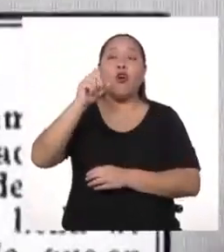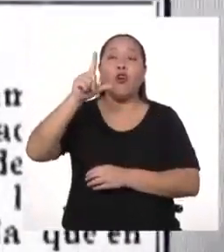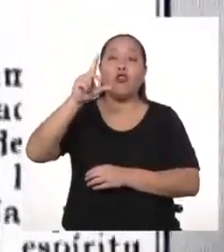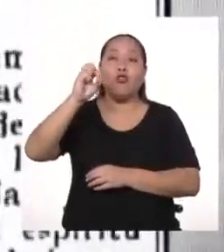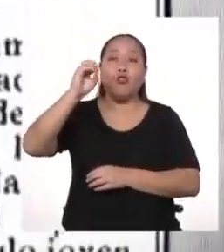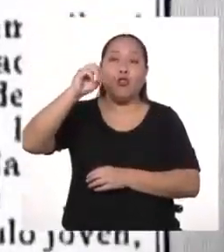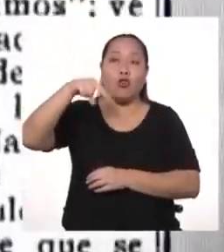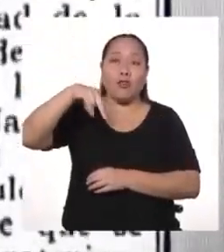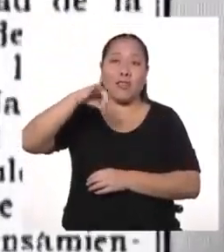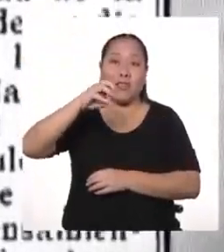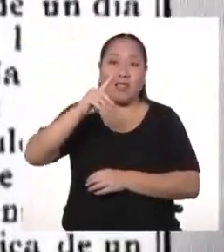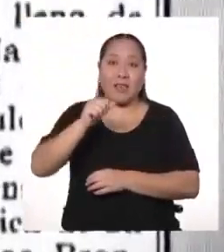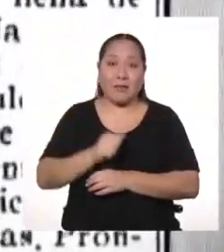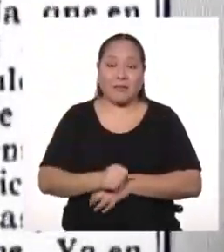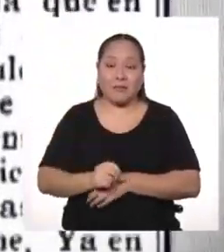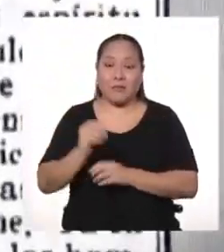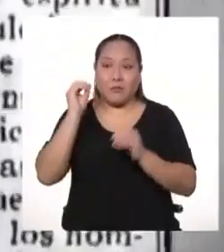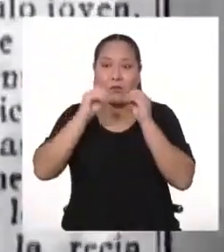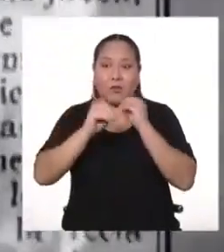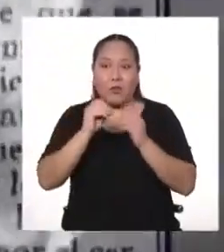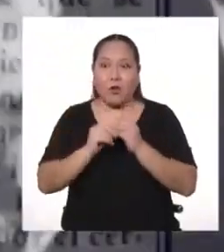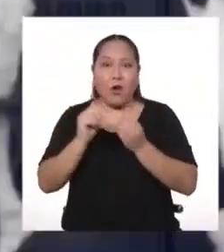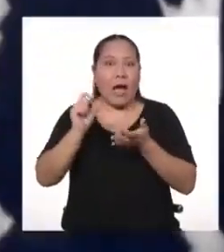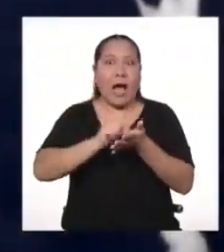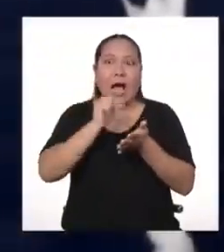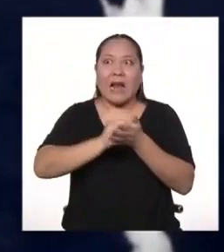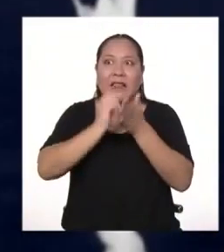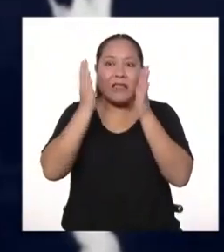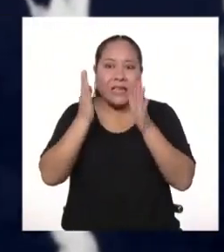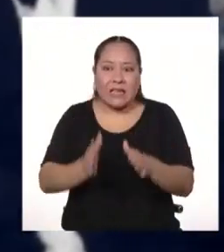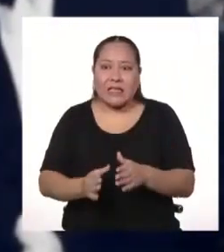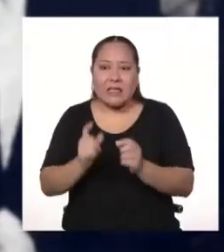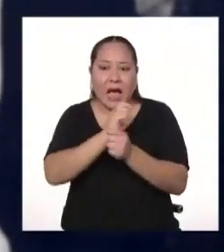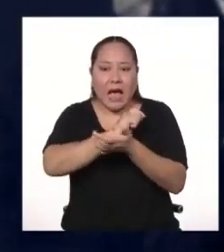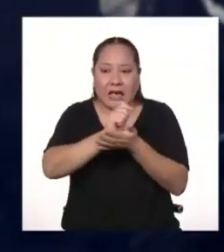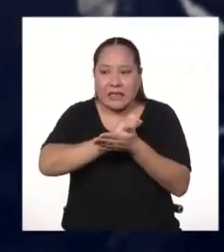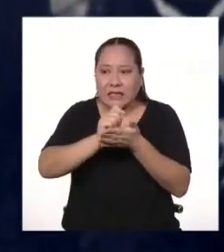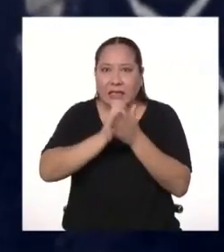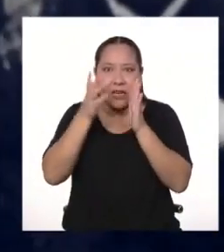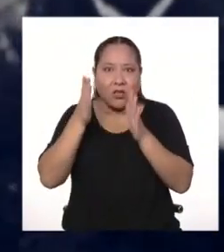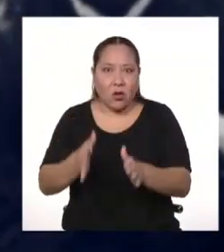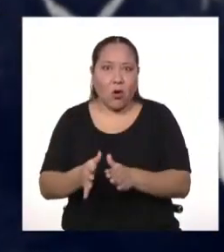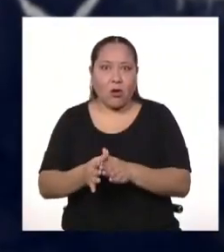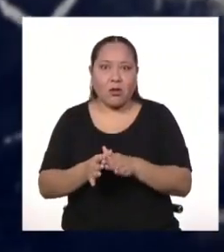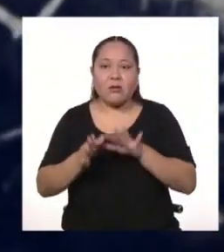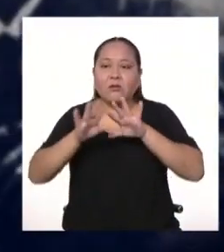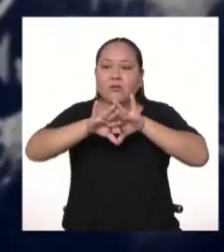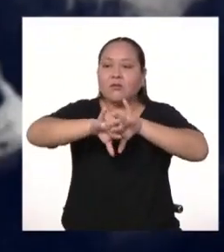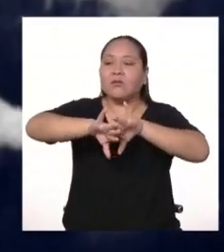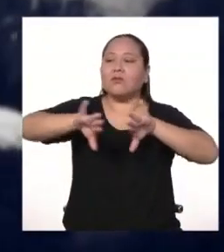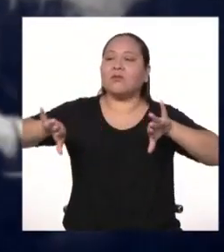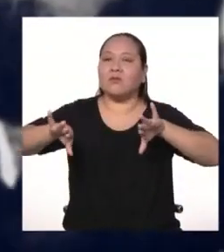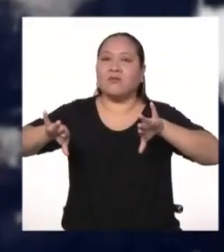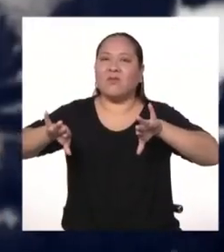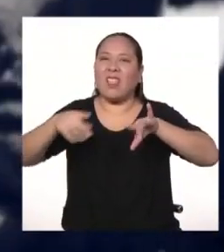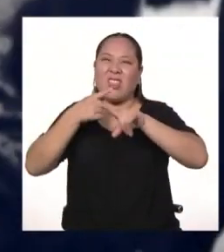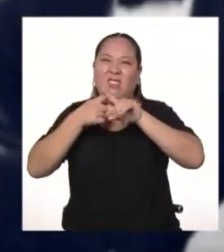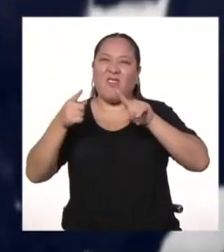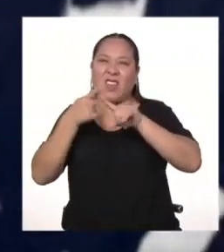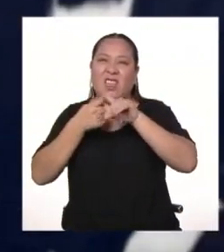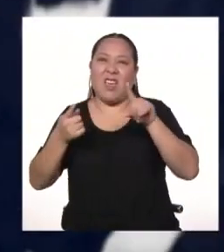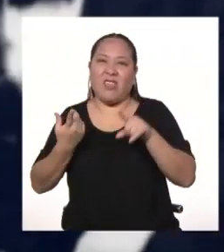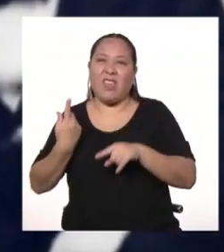a toda una generación de artistas y escritores en torno a la ruptura con el academicismo hispano y la